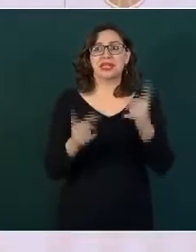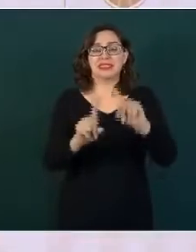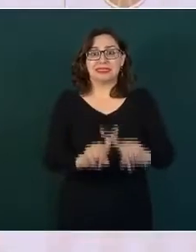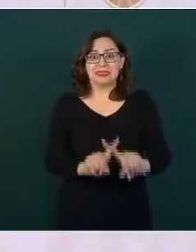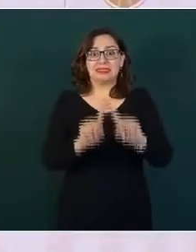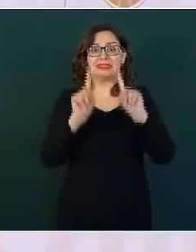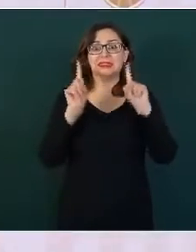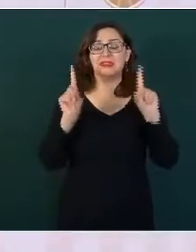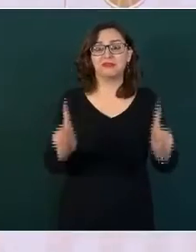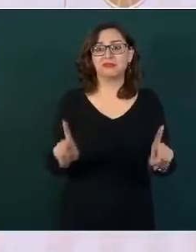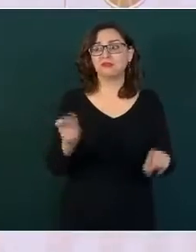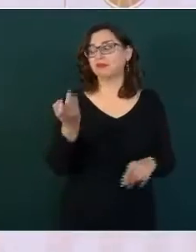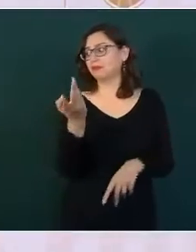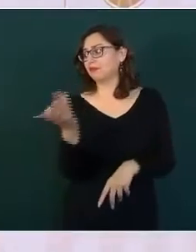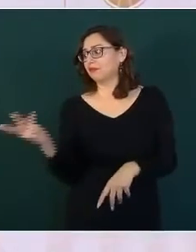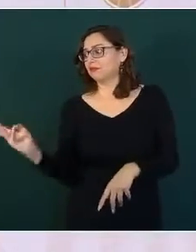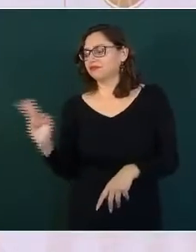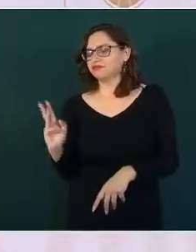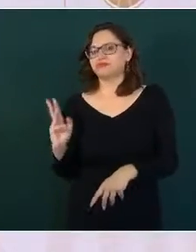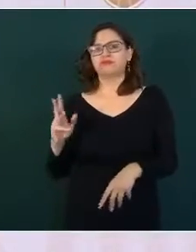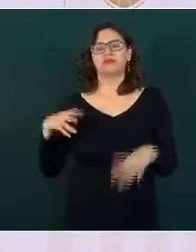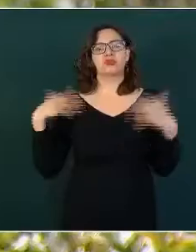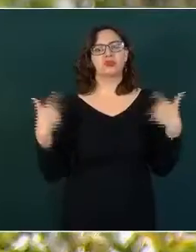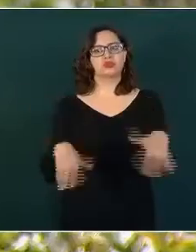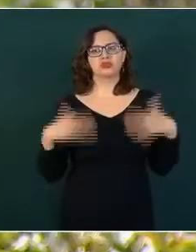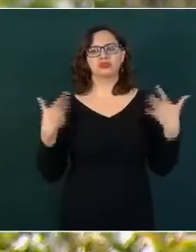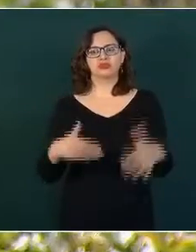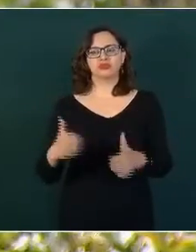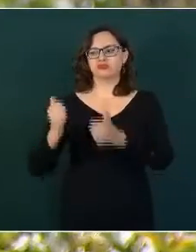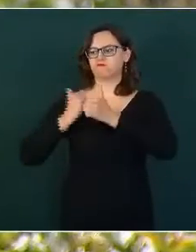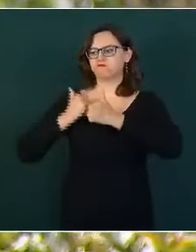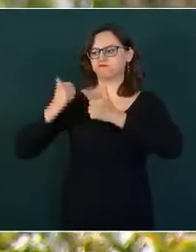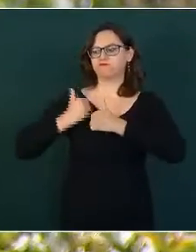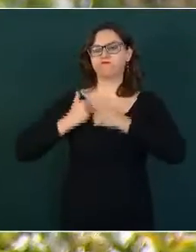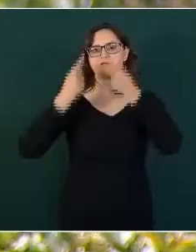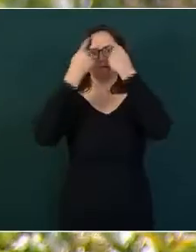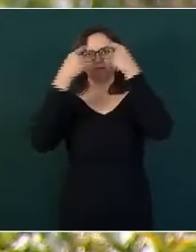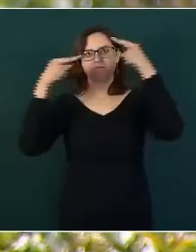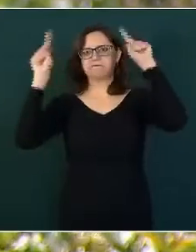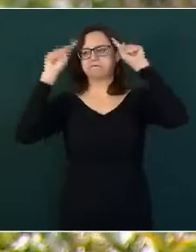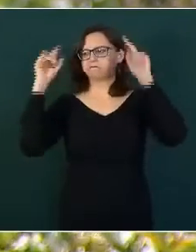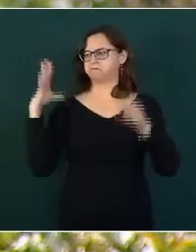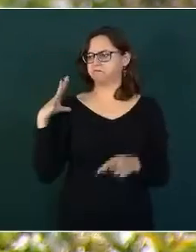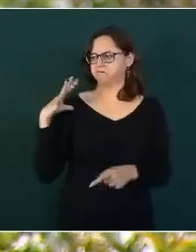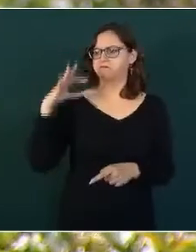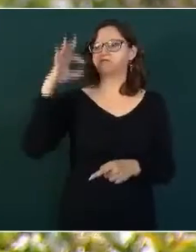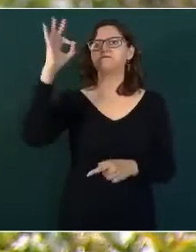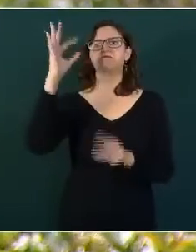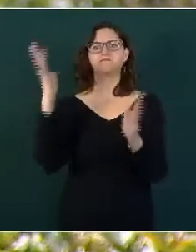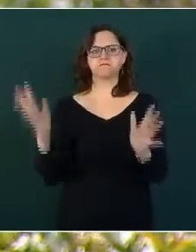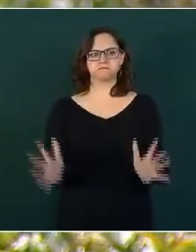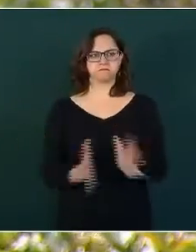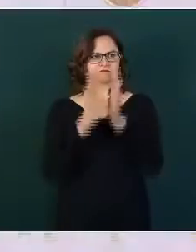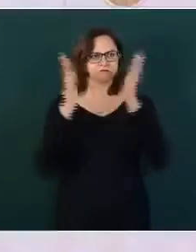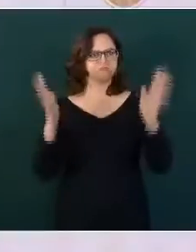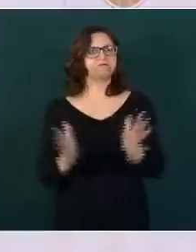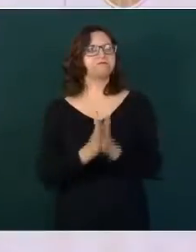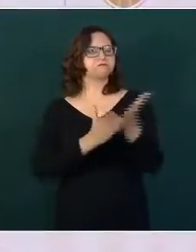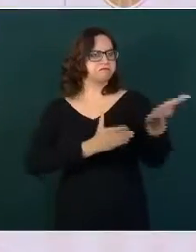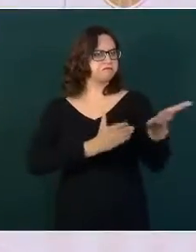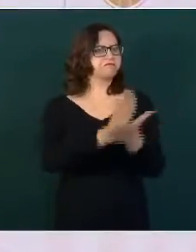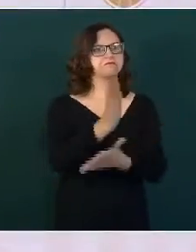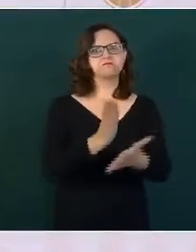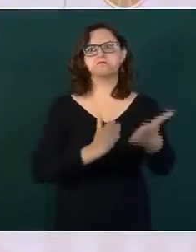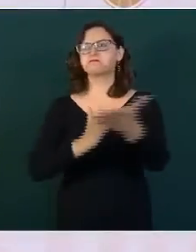decisiva participación de nuestros soldados y marinos en acciones de